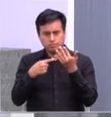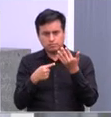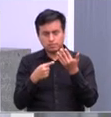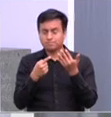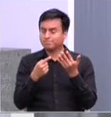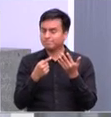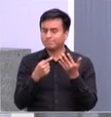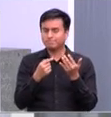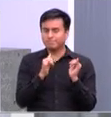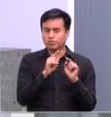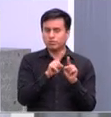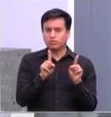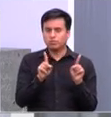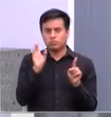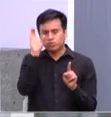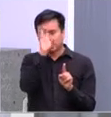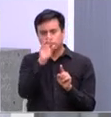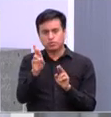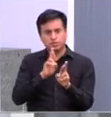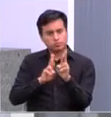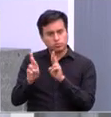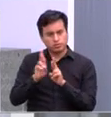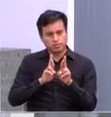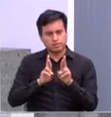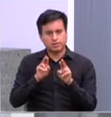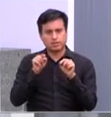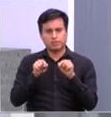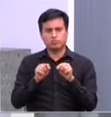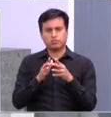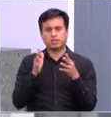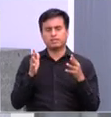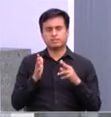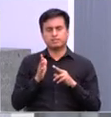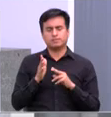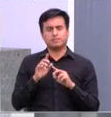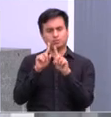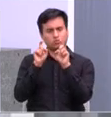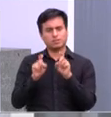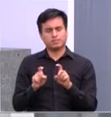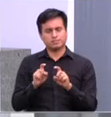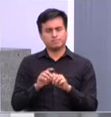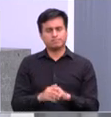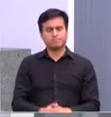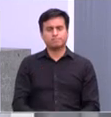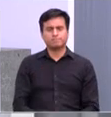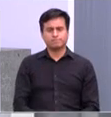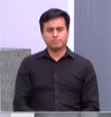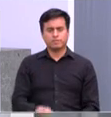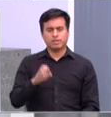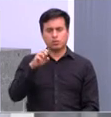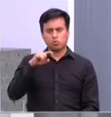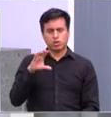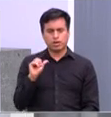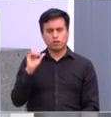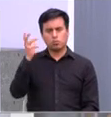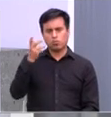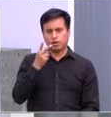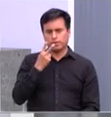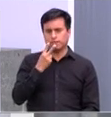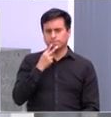sino venimos a buscar respuestas a estos grandes interrogantes. Ecología